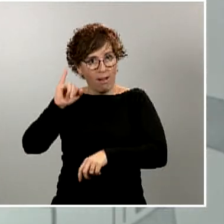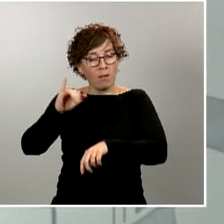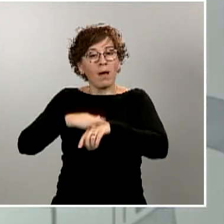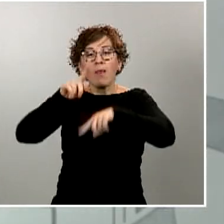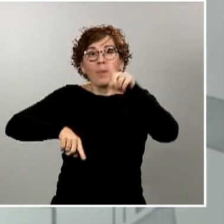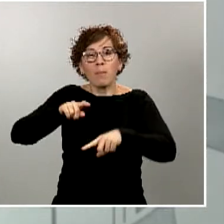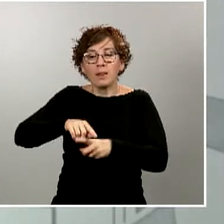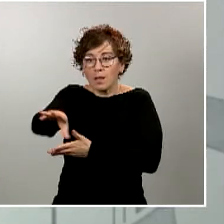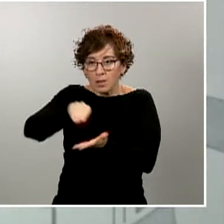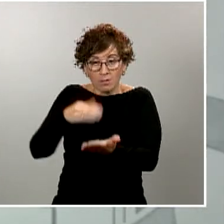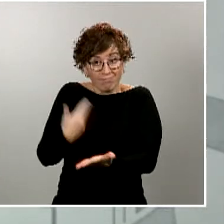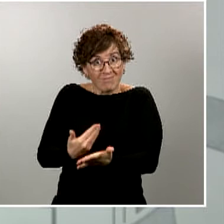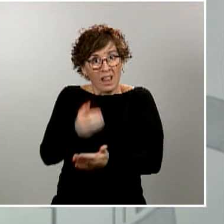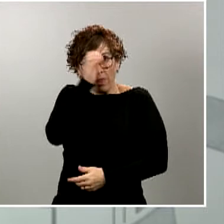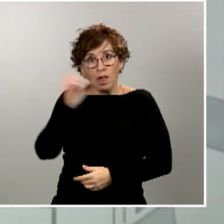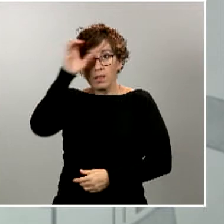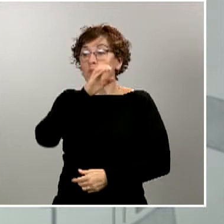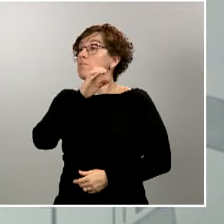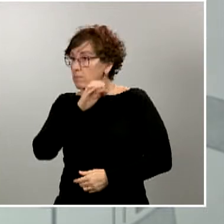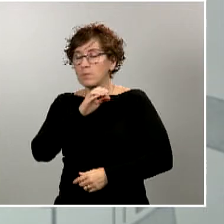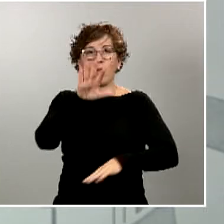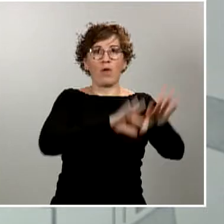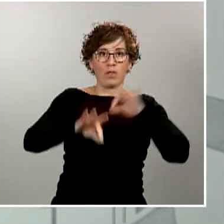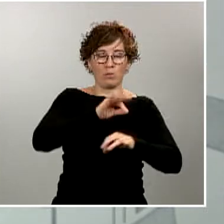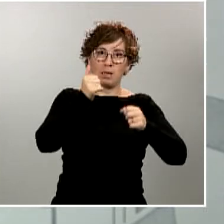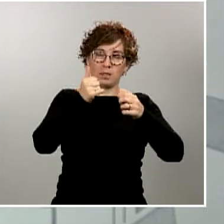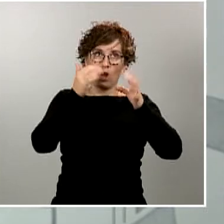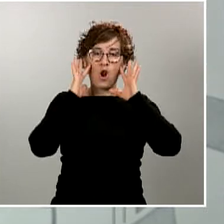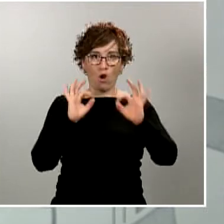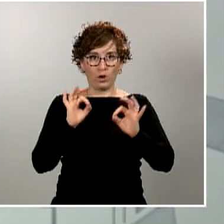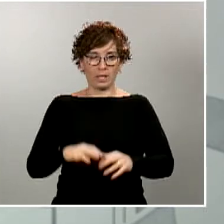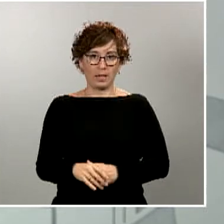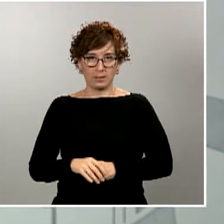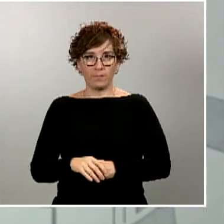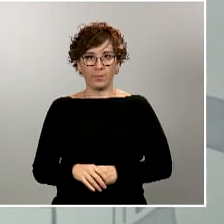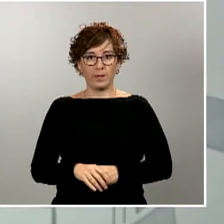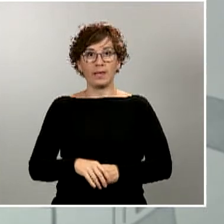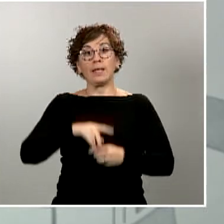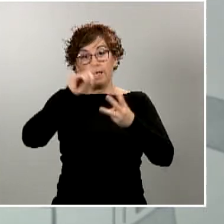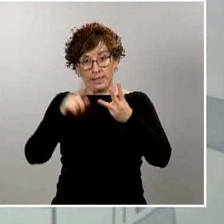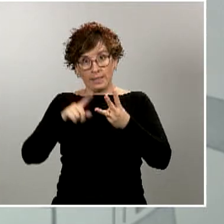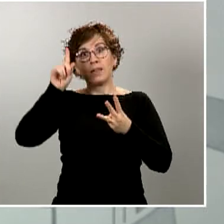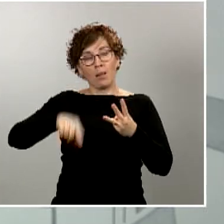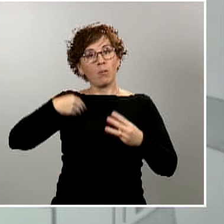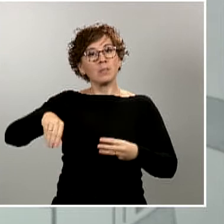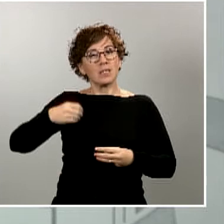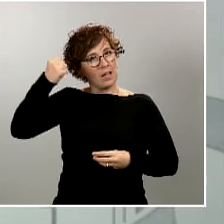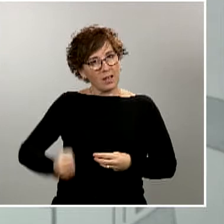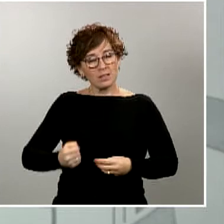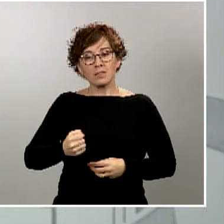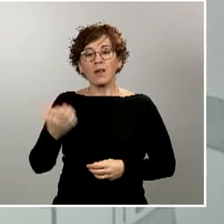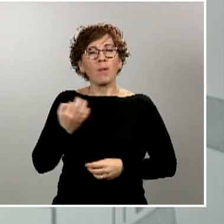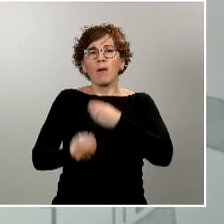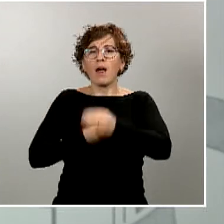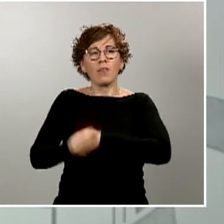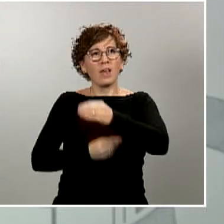las medidas que sean más aconsejables. En tercer lugar, también el presidente del Gobierno pone mucho empeño en que esto se haga con el máximo respeto posible a los